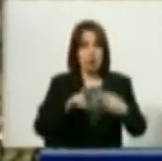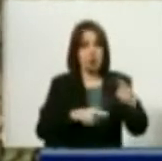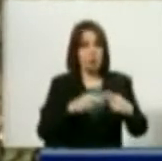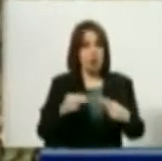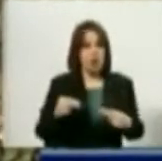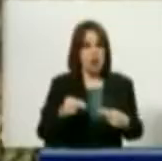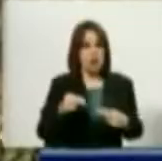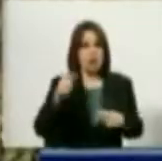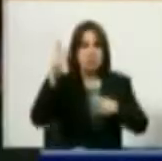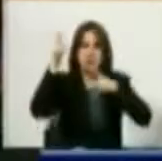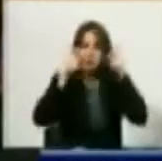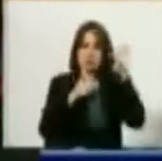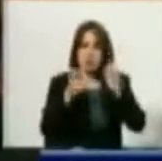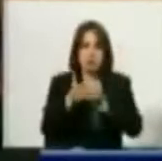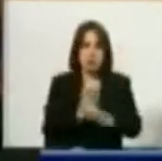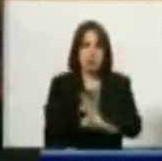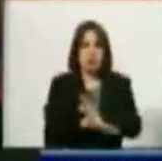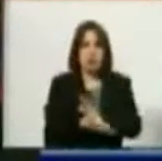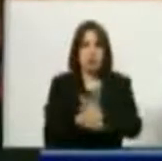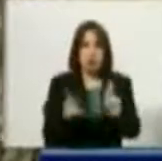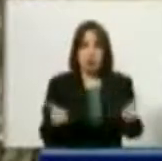chavismo es